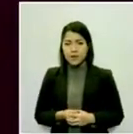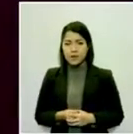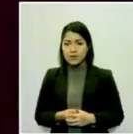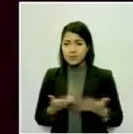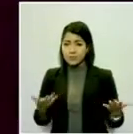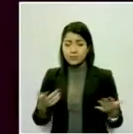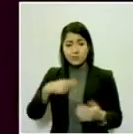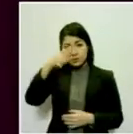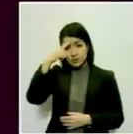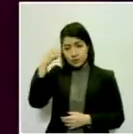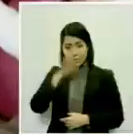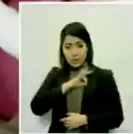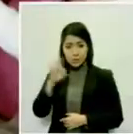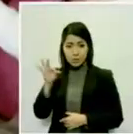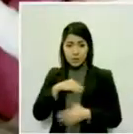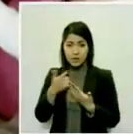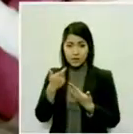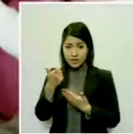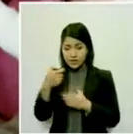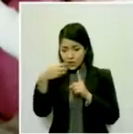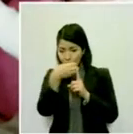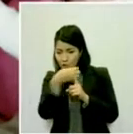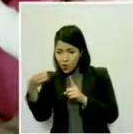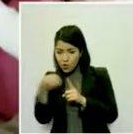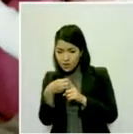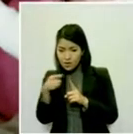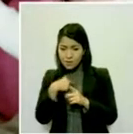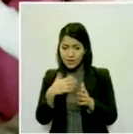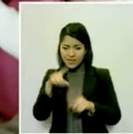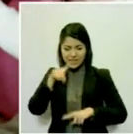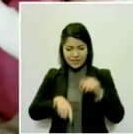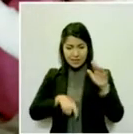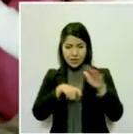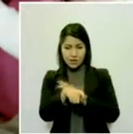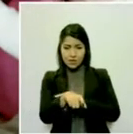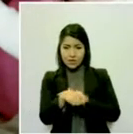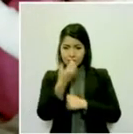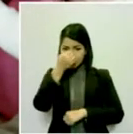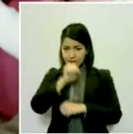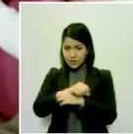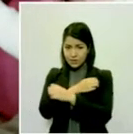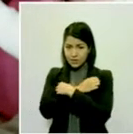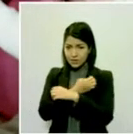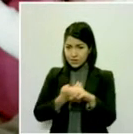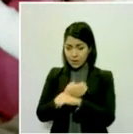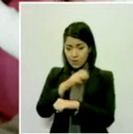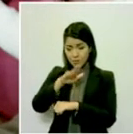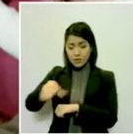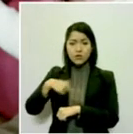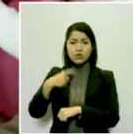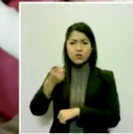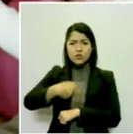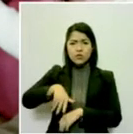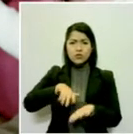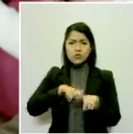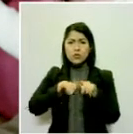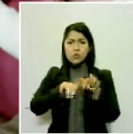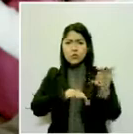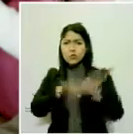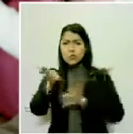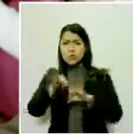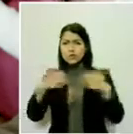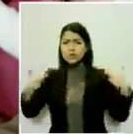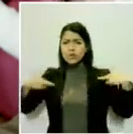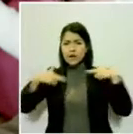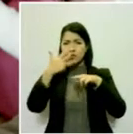Como una medida para el reordenamiento financiero y de combate a la corrupción en la Secretaría de Educación en el Estado, se sigue trabajando para que más